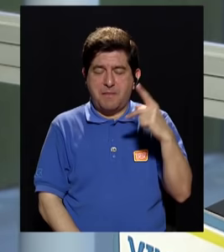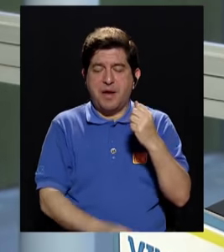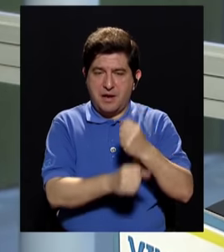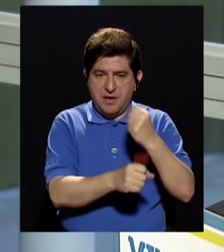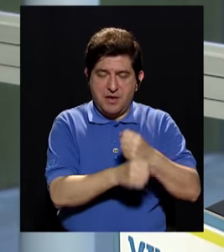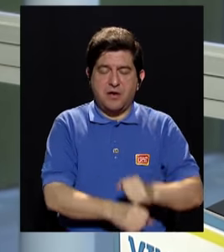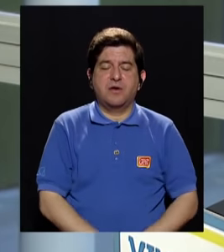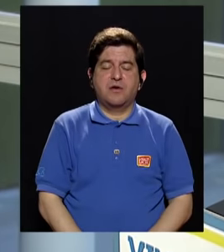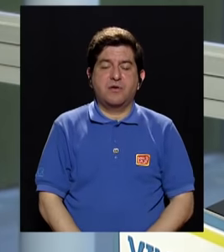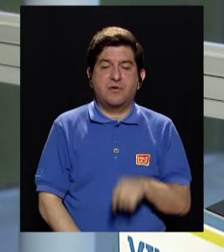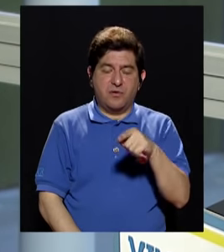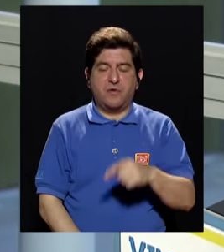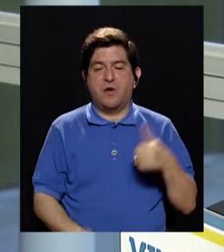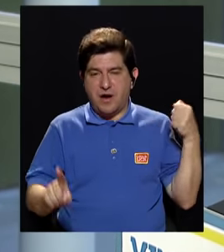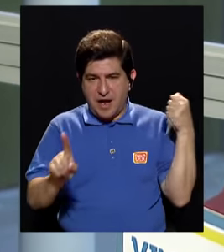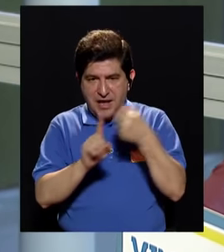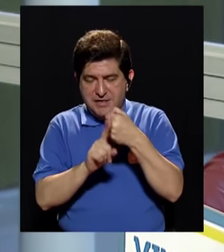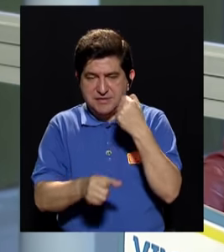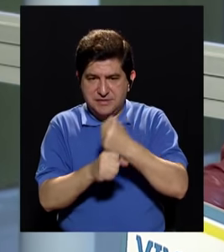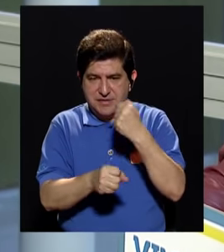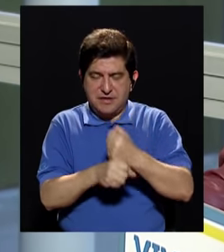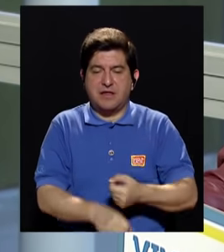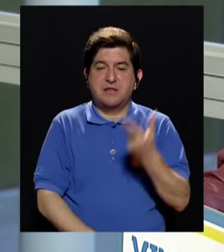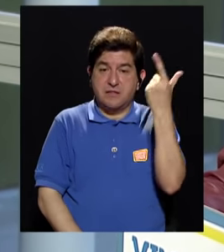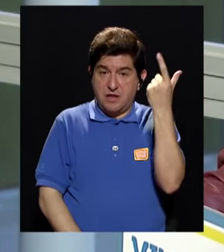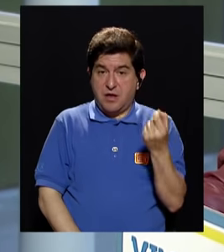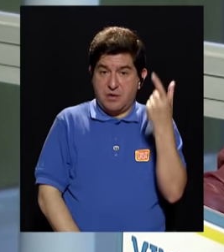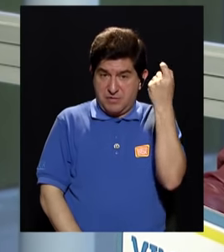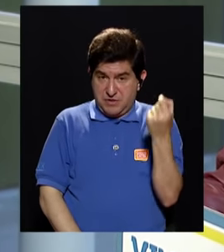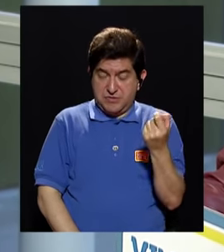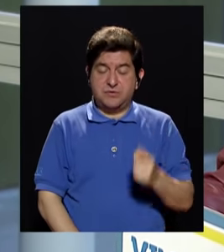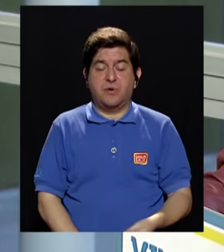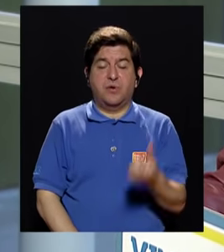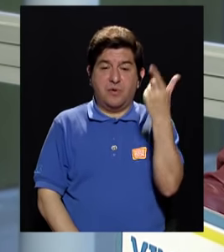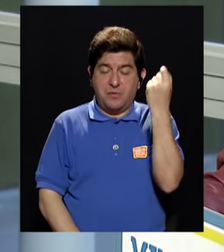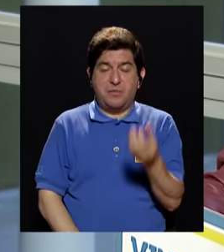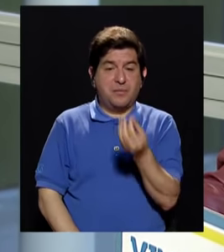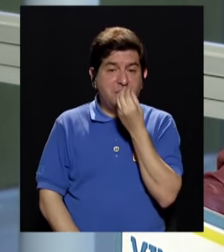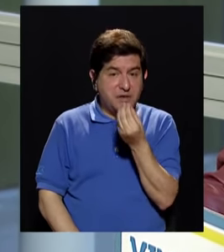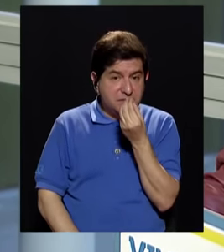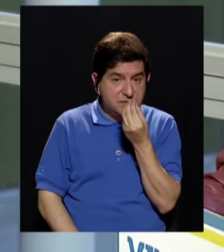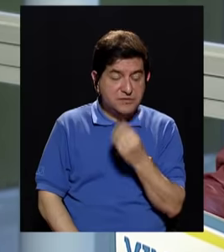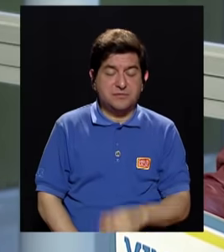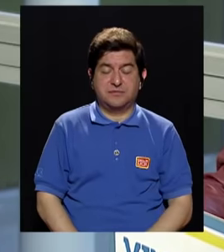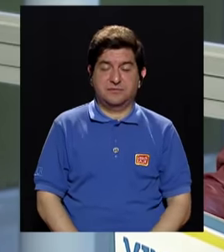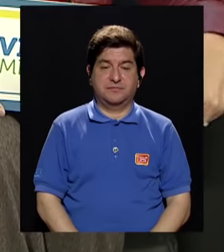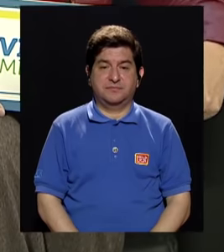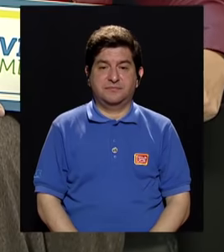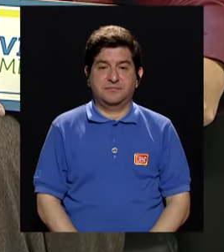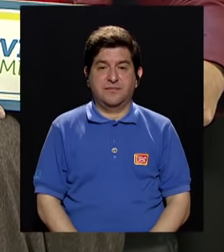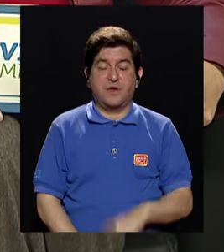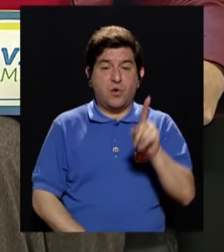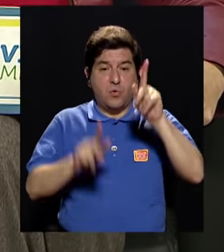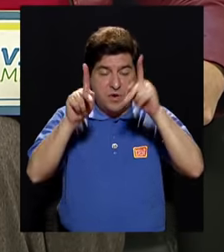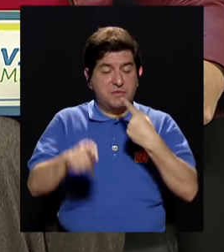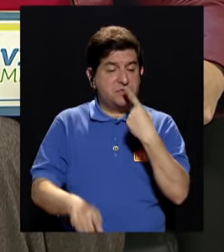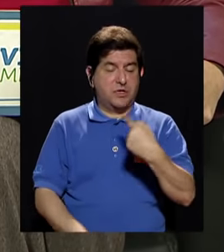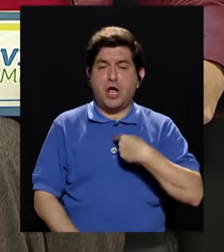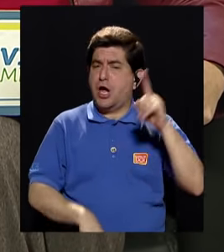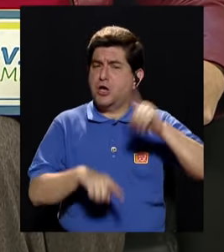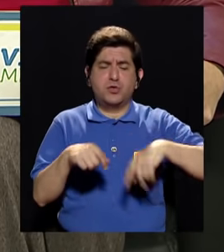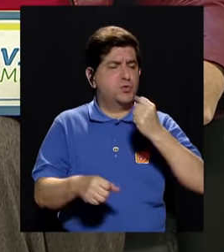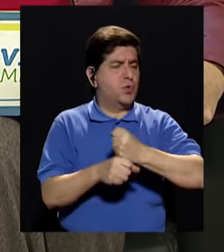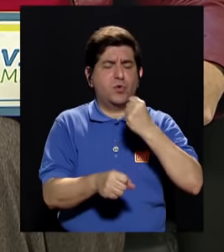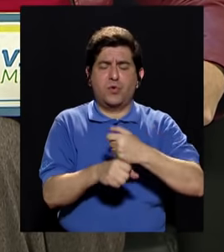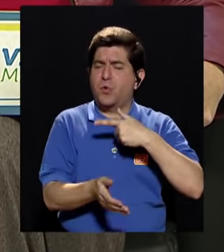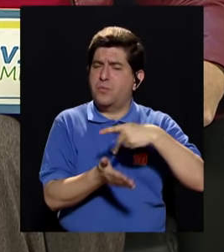accidente laboral enfermedad laboral pensión la pensión alimentaria la pensión alimenticia una persona que diga yo no